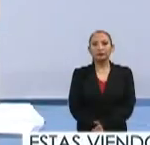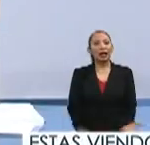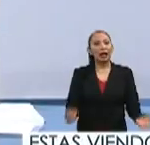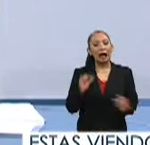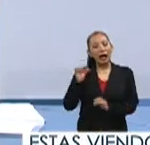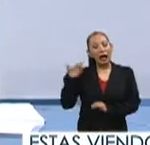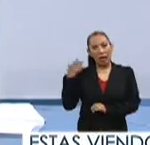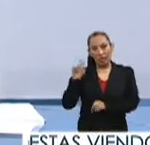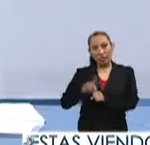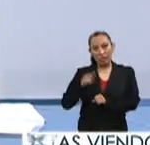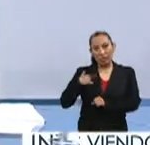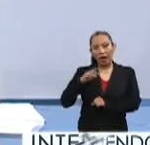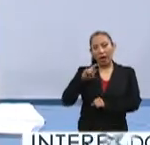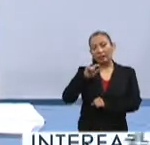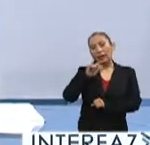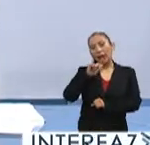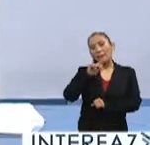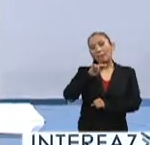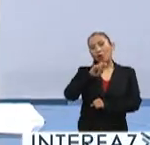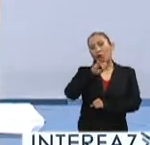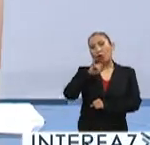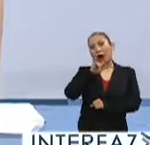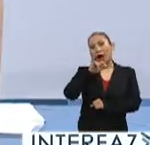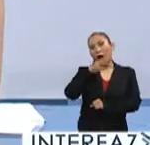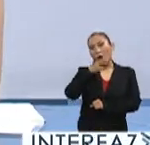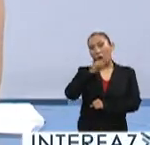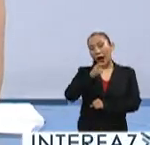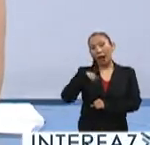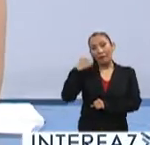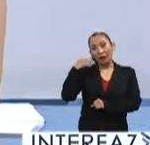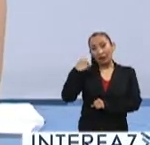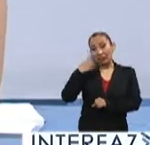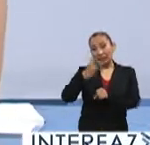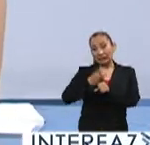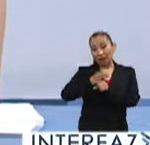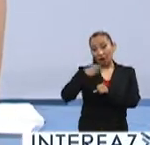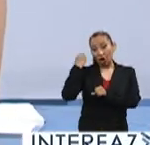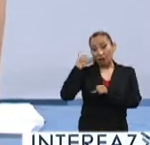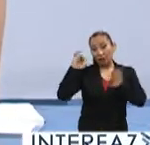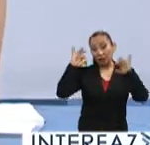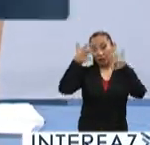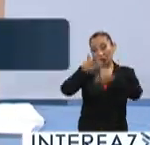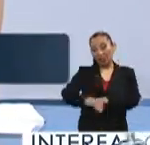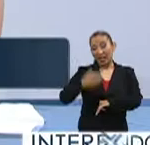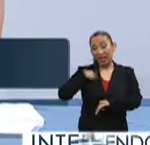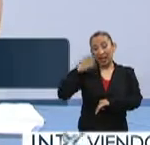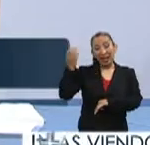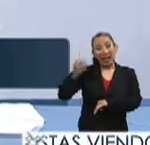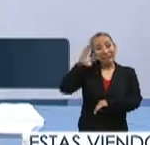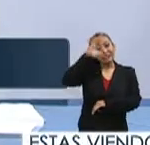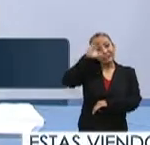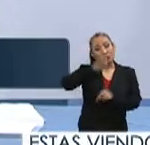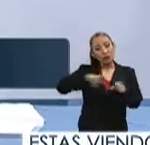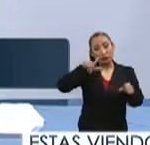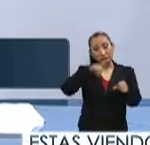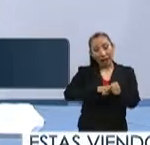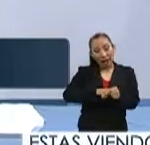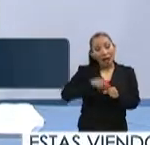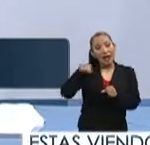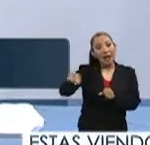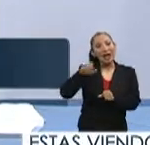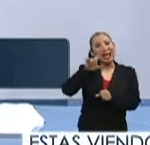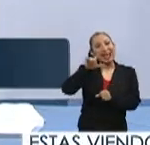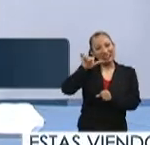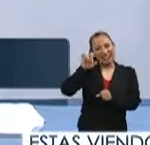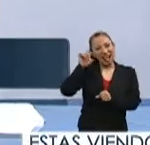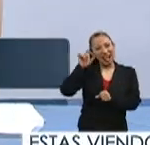Hace unos días, la Alpujarra en Michoacán fue sede del tercer Congreso Internacional de Historia y Ciencias Sociales y nuestra compañera Elis de